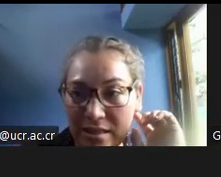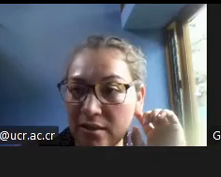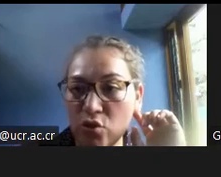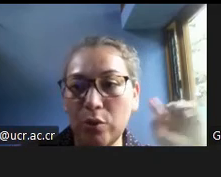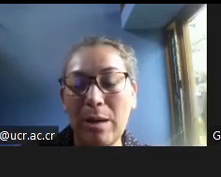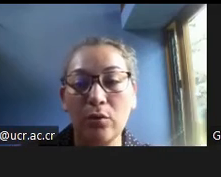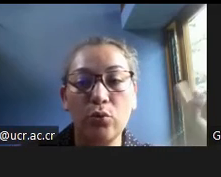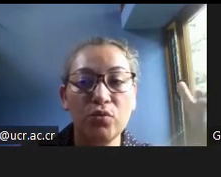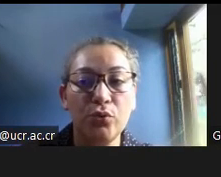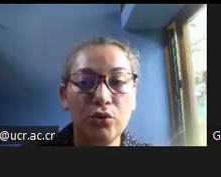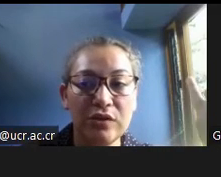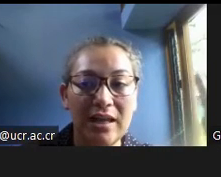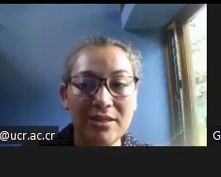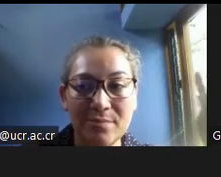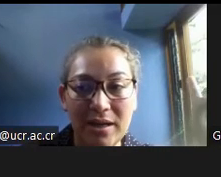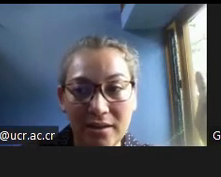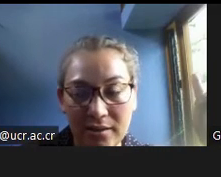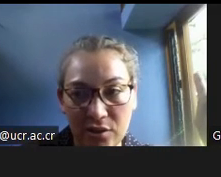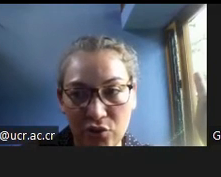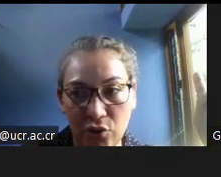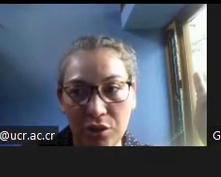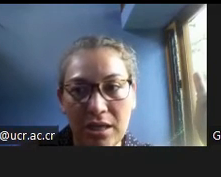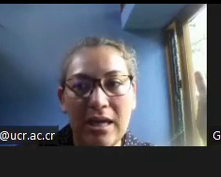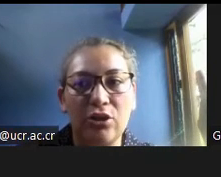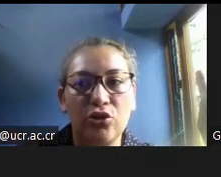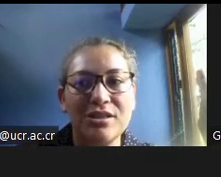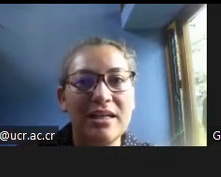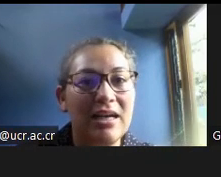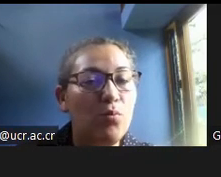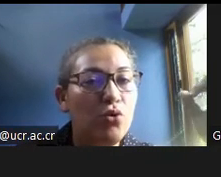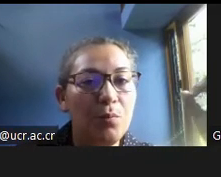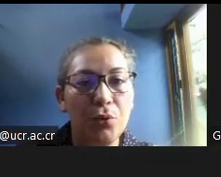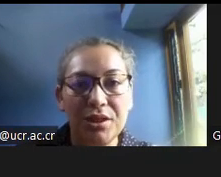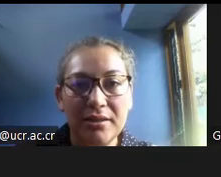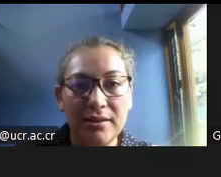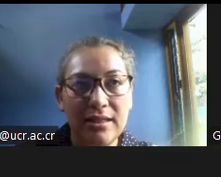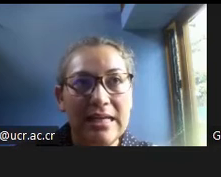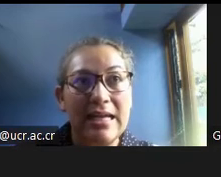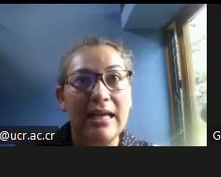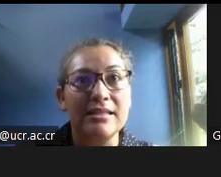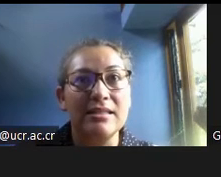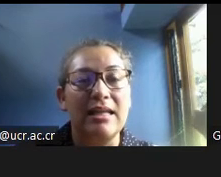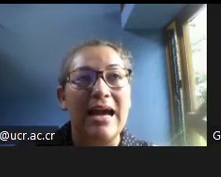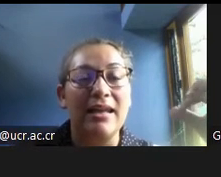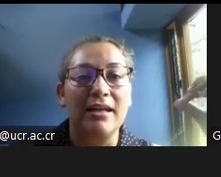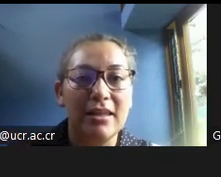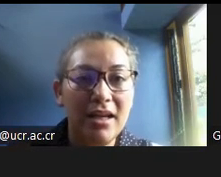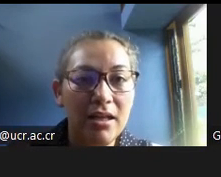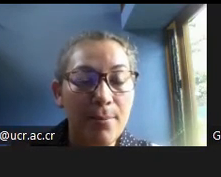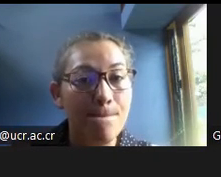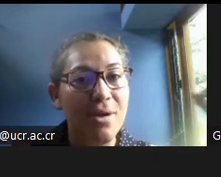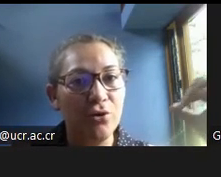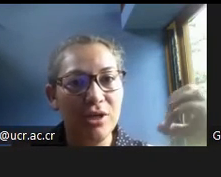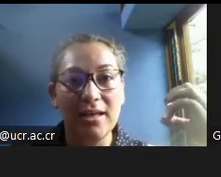los pacientes sobre algunos puntos claves para la detección. Entonces, acá es muy importante